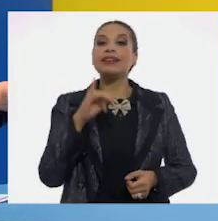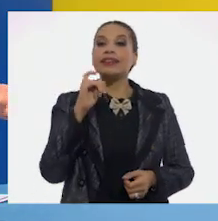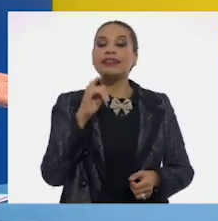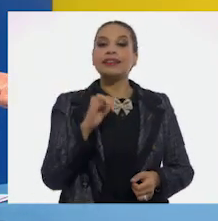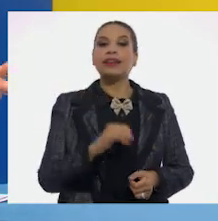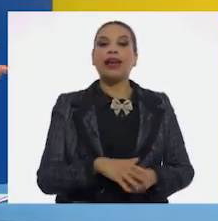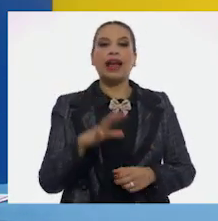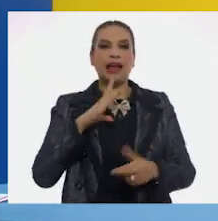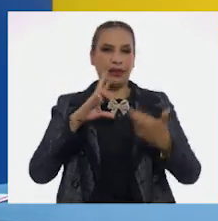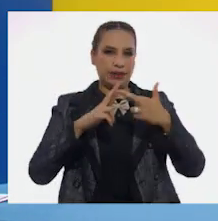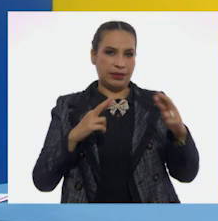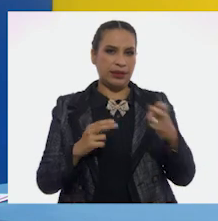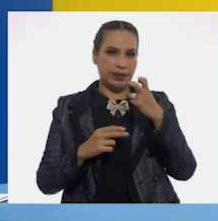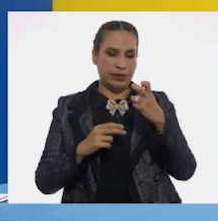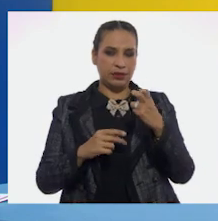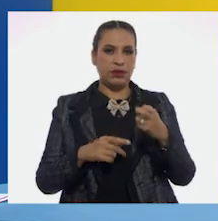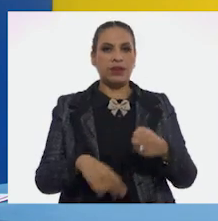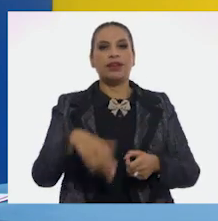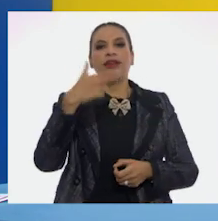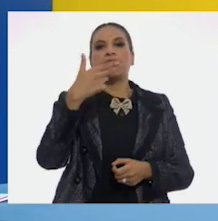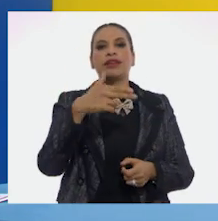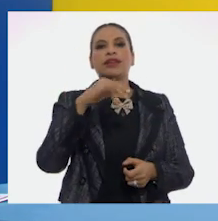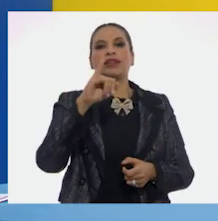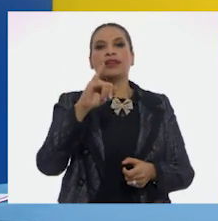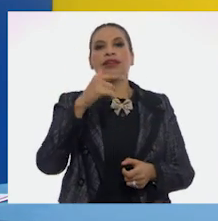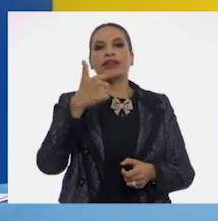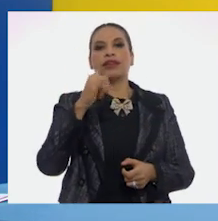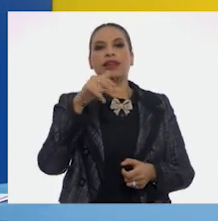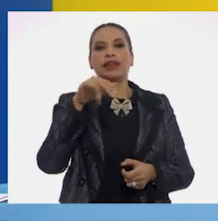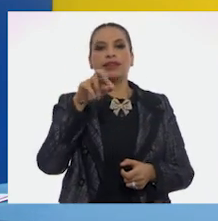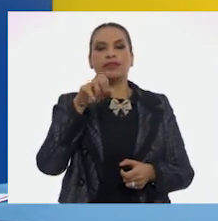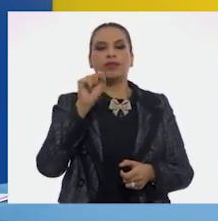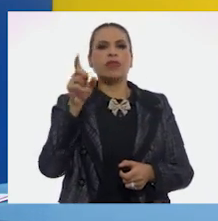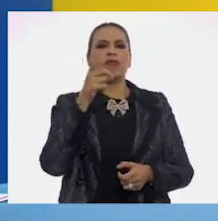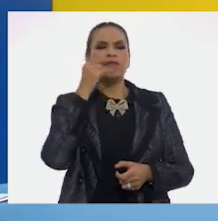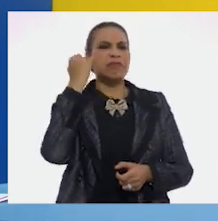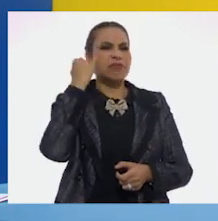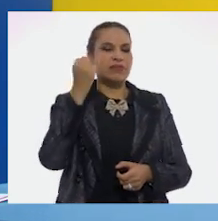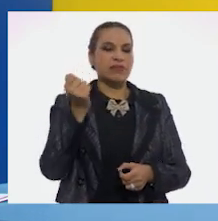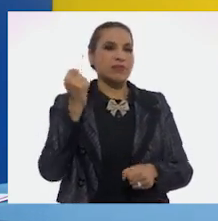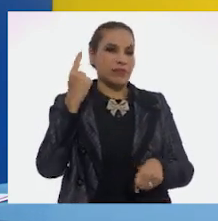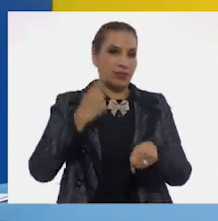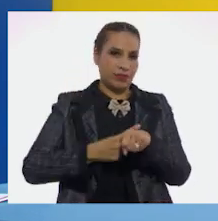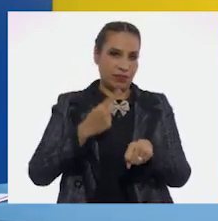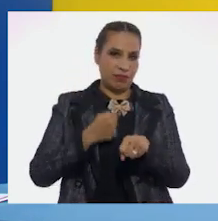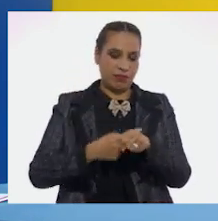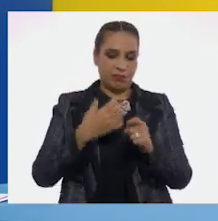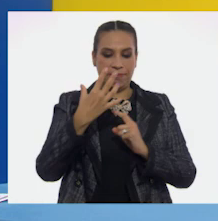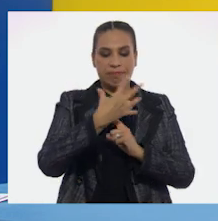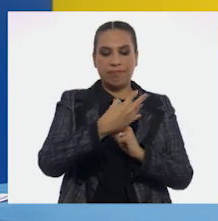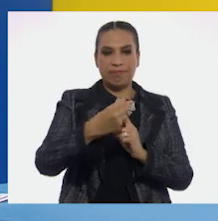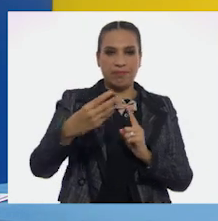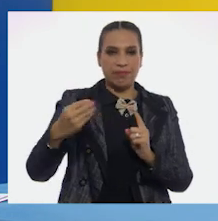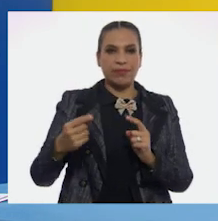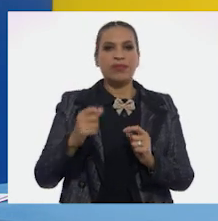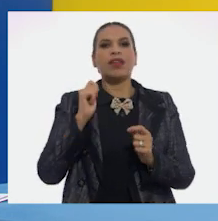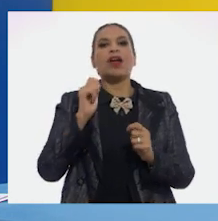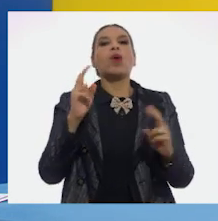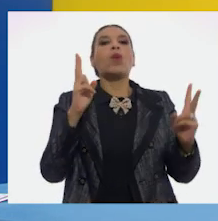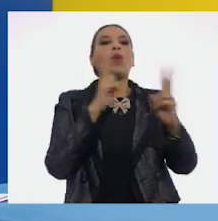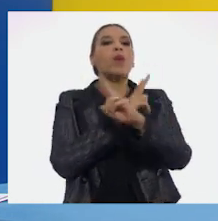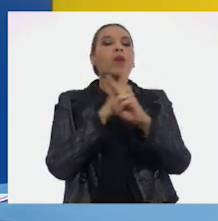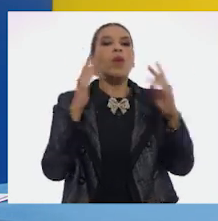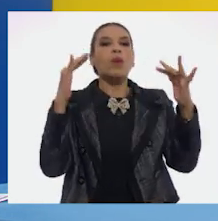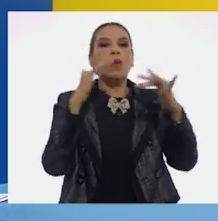está relacionado con eso. El higienismo era una teoría según la cual las enfermedades se transmitían por el aire,